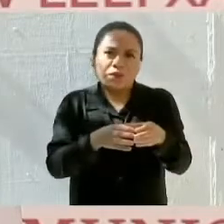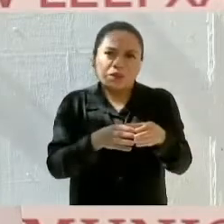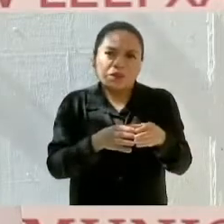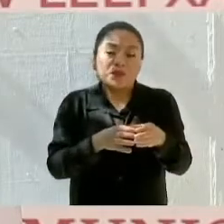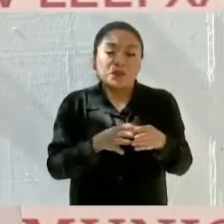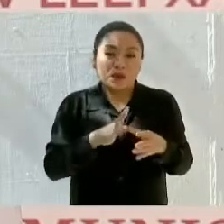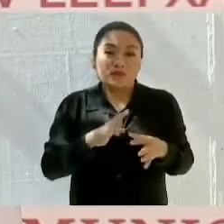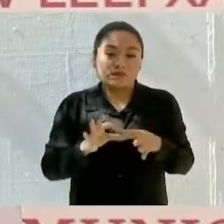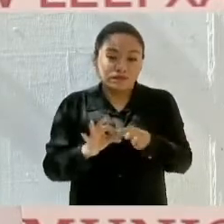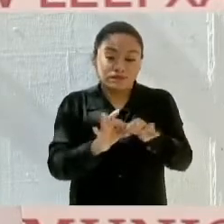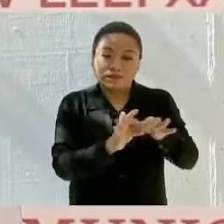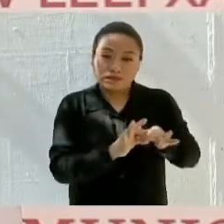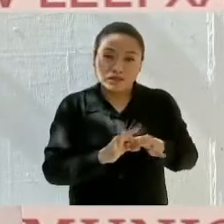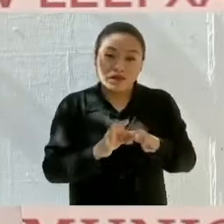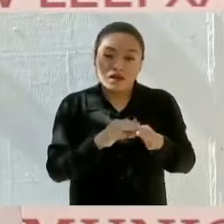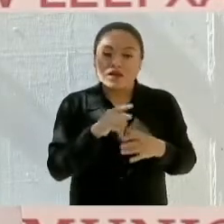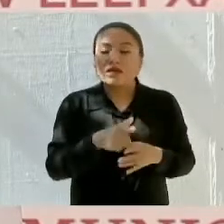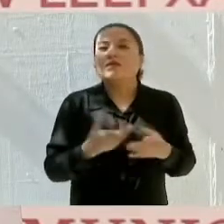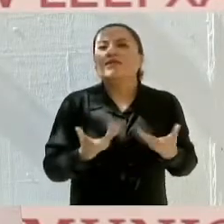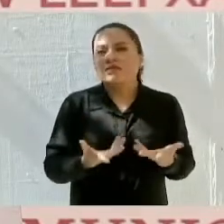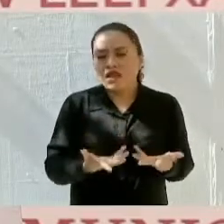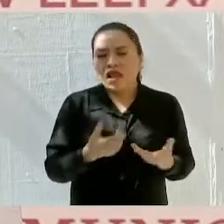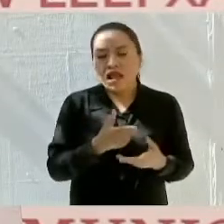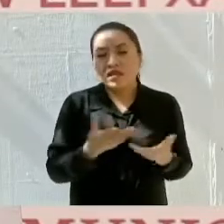se estableció una figura muy